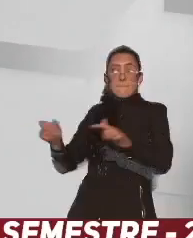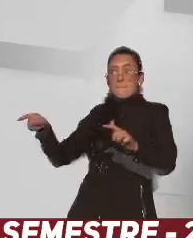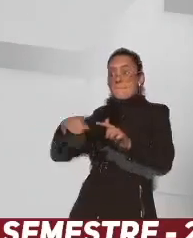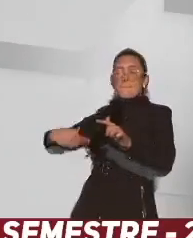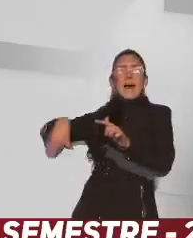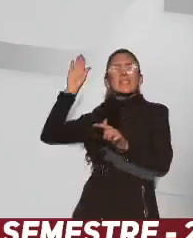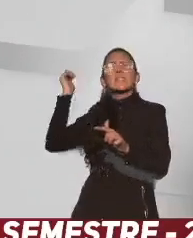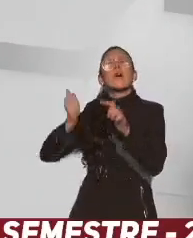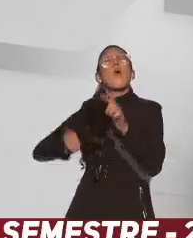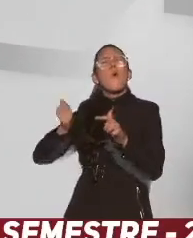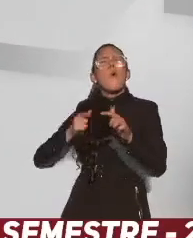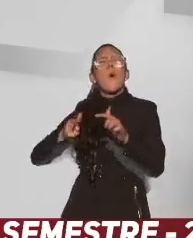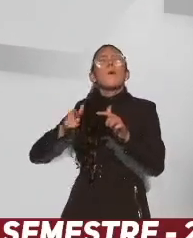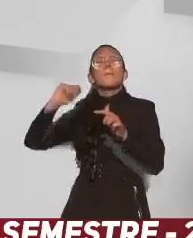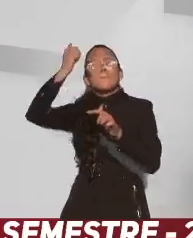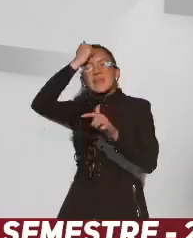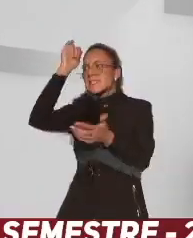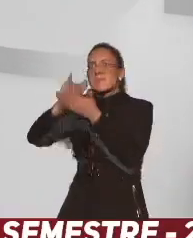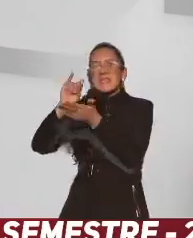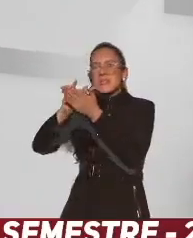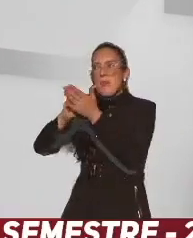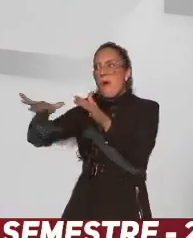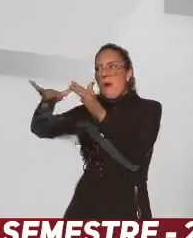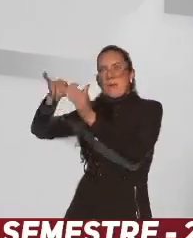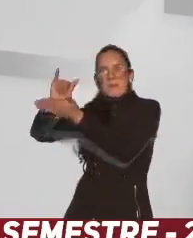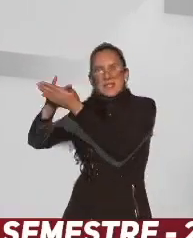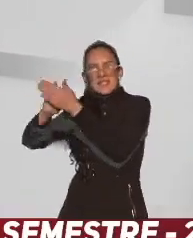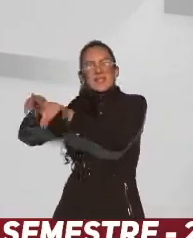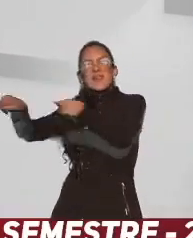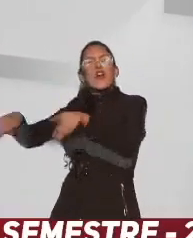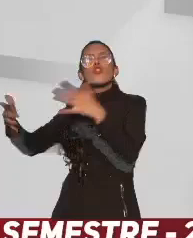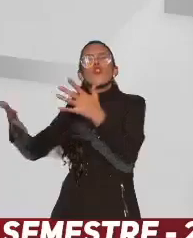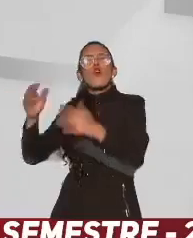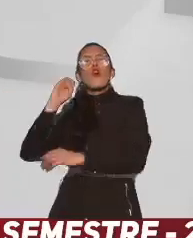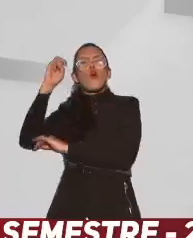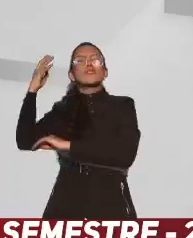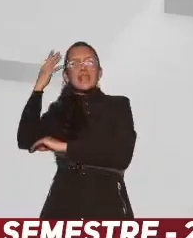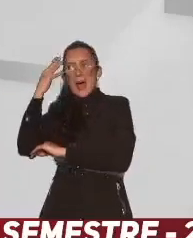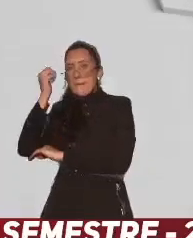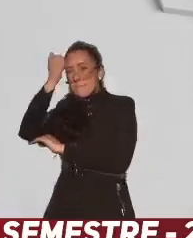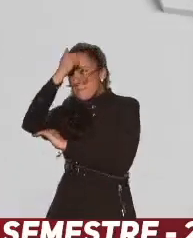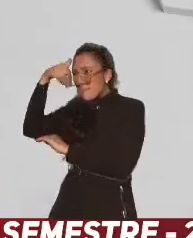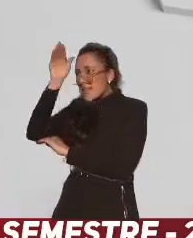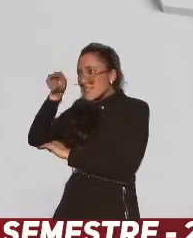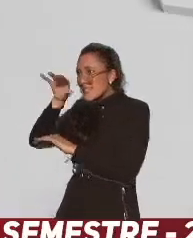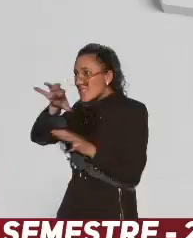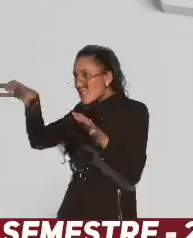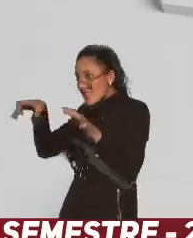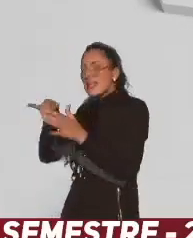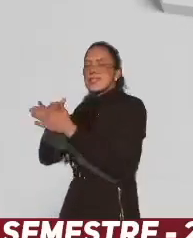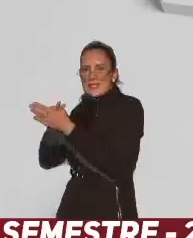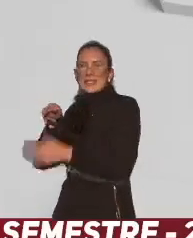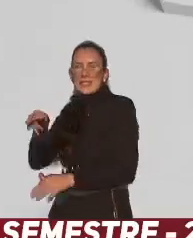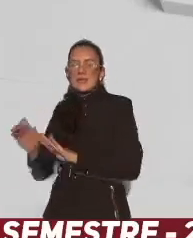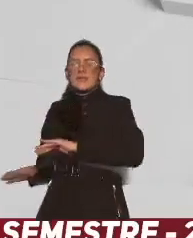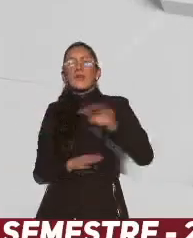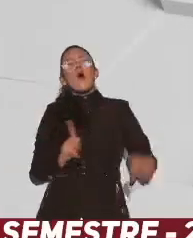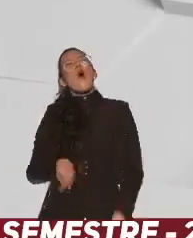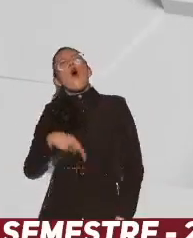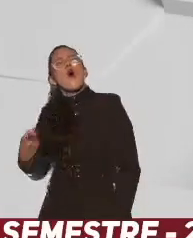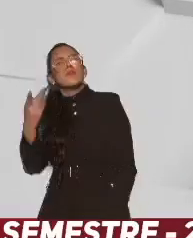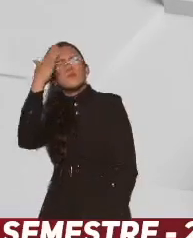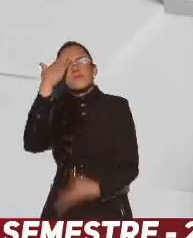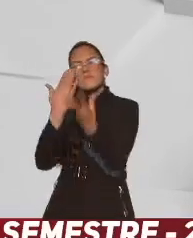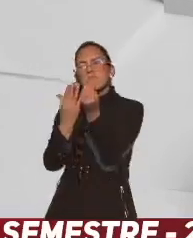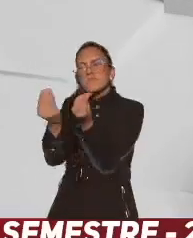área de injerencia en el departamento de Norte de Santander. Afectaciones a los grupos de delincuencia común